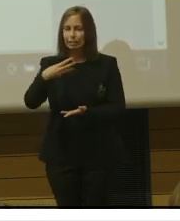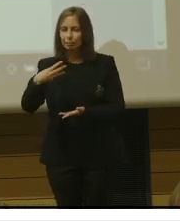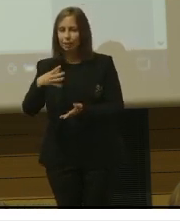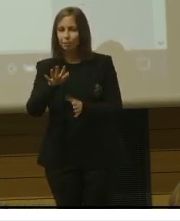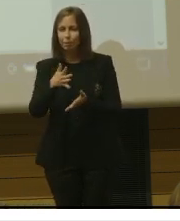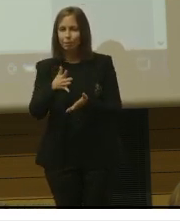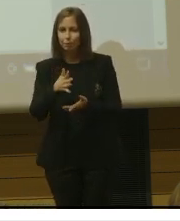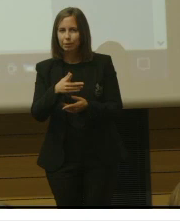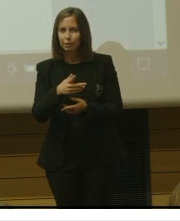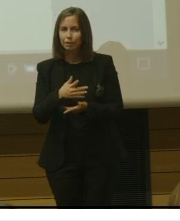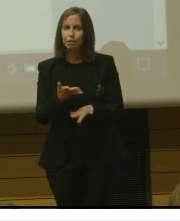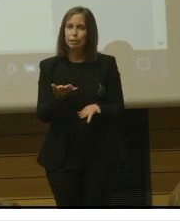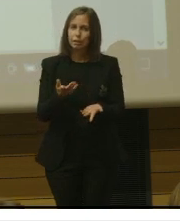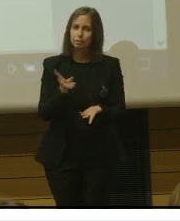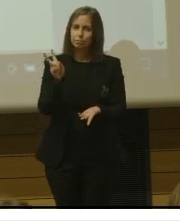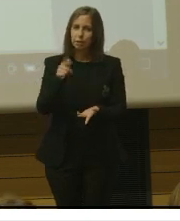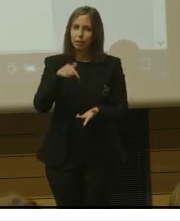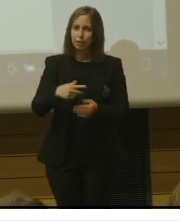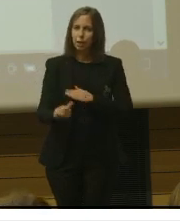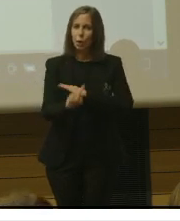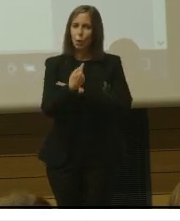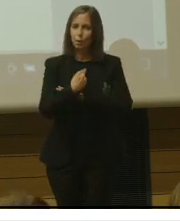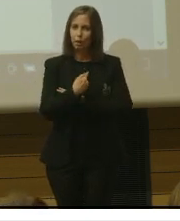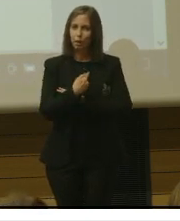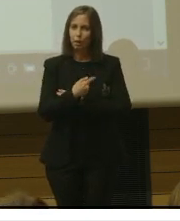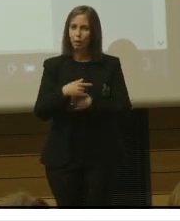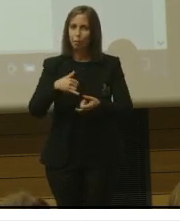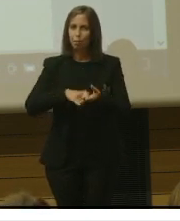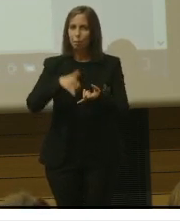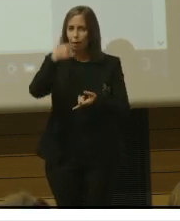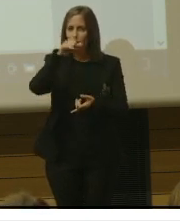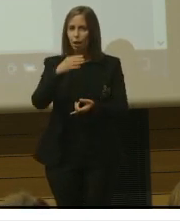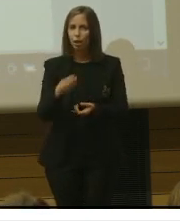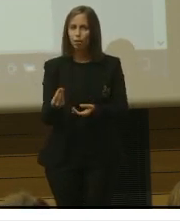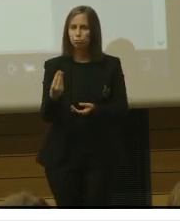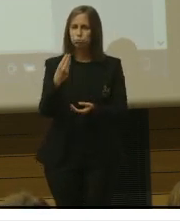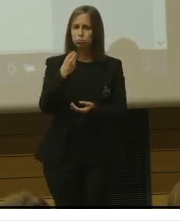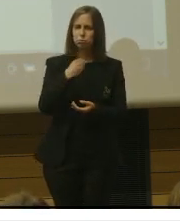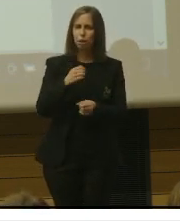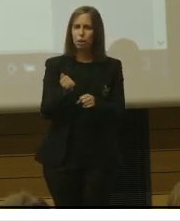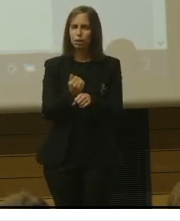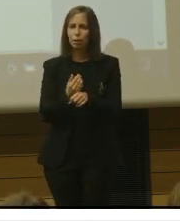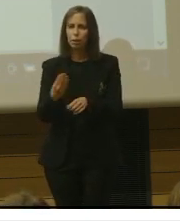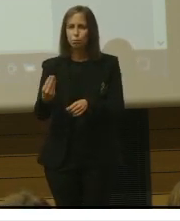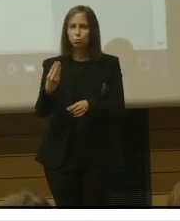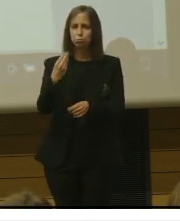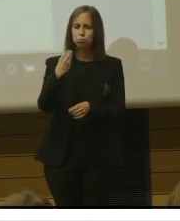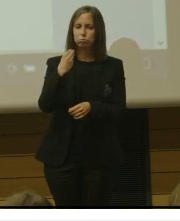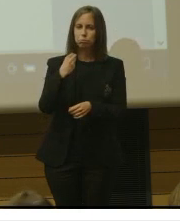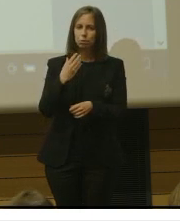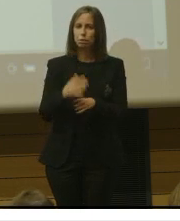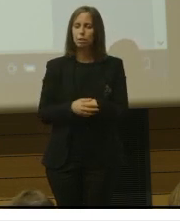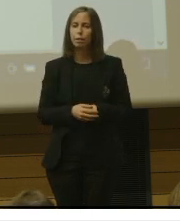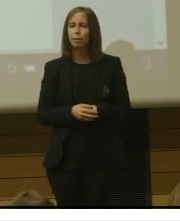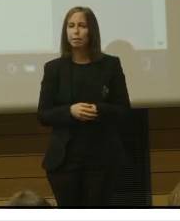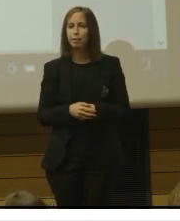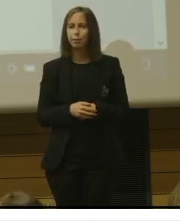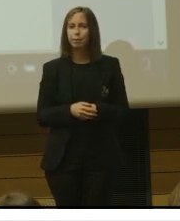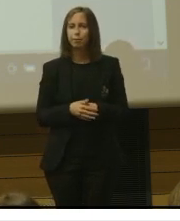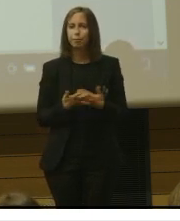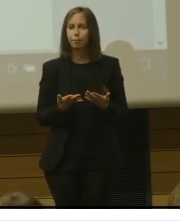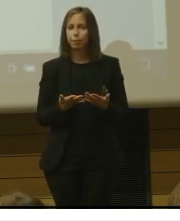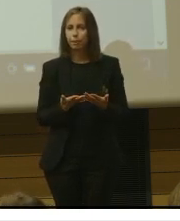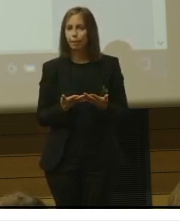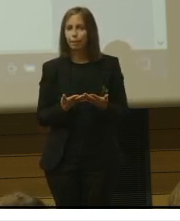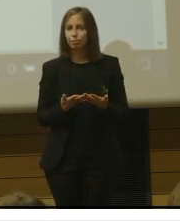dicen, a ver, Andrea, es que estamos aquí por obligación, yo estoy harta de mi marido, o en el trabajo, que fulanita me dice que no sé qué cuando salgo a fumar. Porque claro, para todos ver a